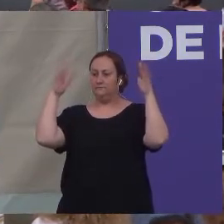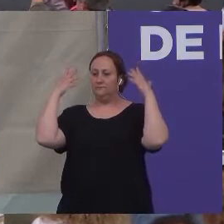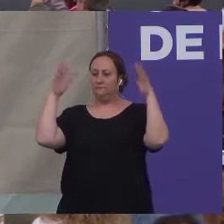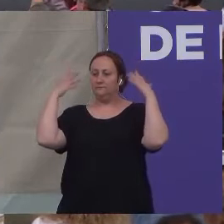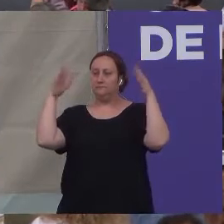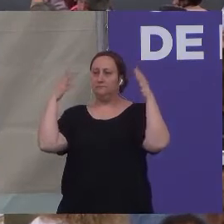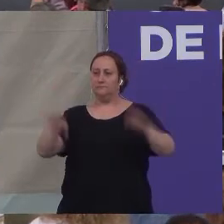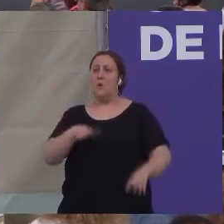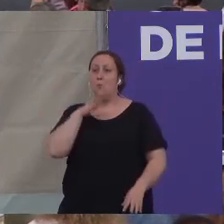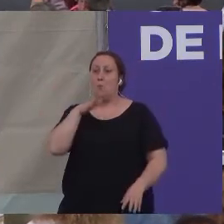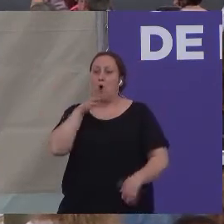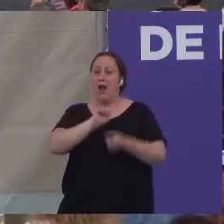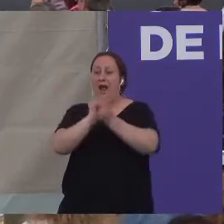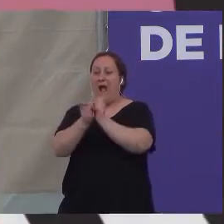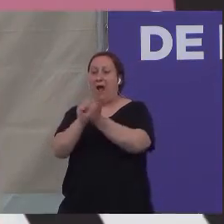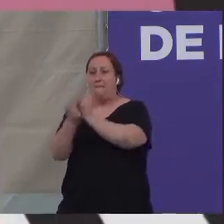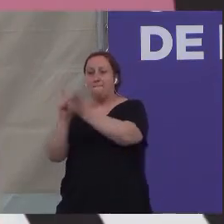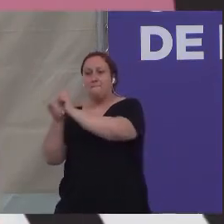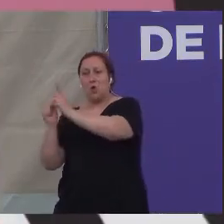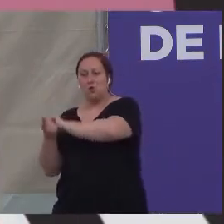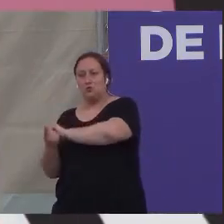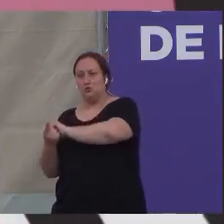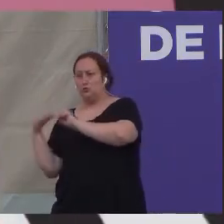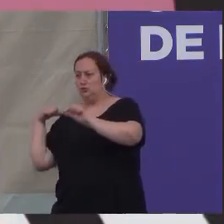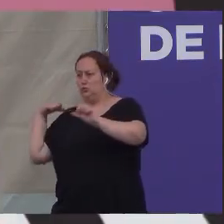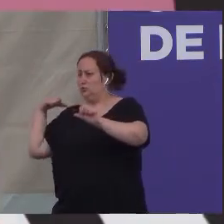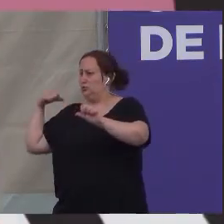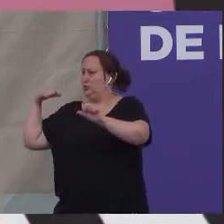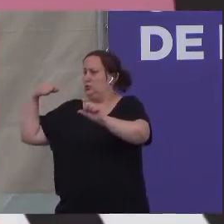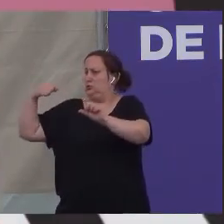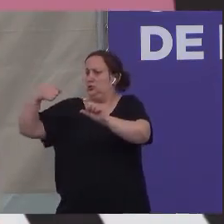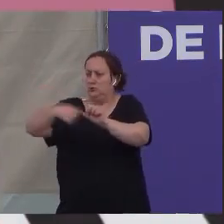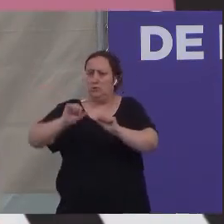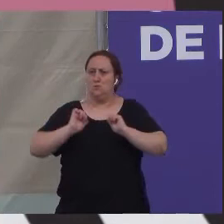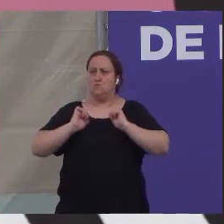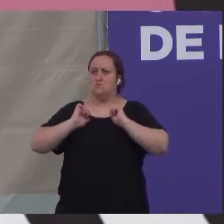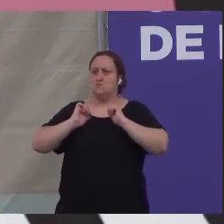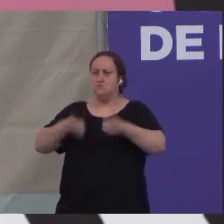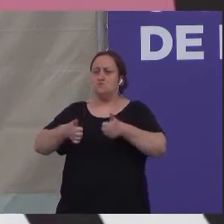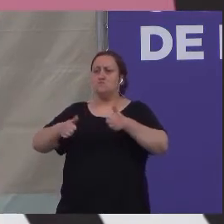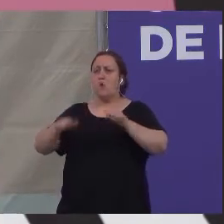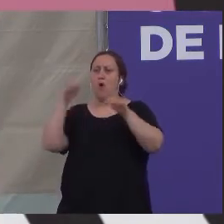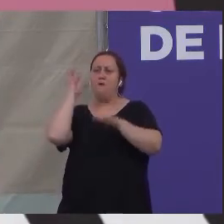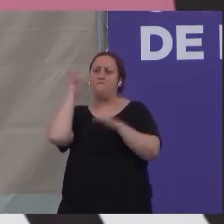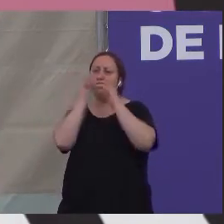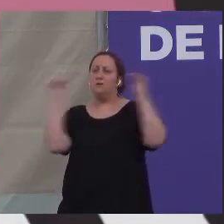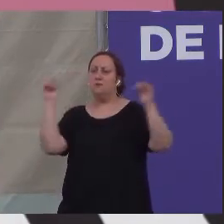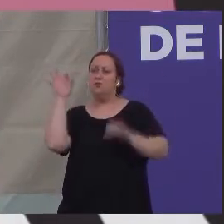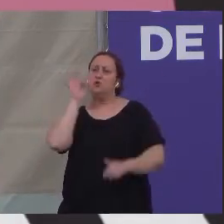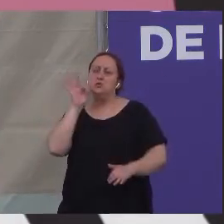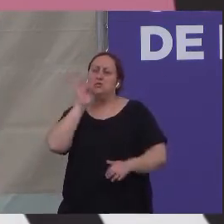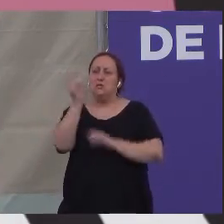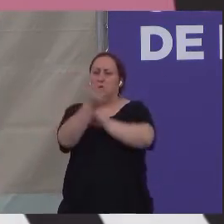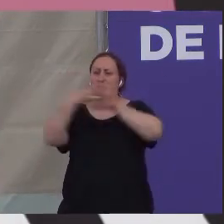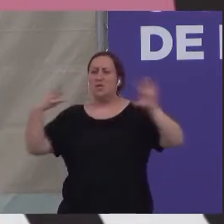Porque todos los cambios que se han vivido desde que se inició el feminismo en el siglo XVIII, todos